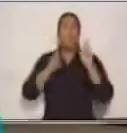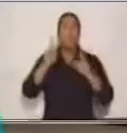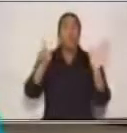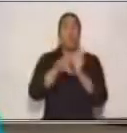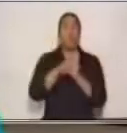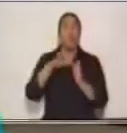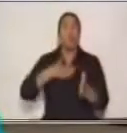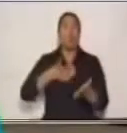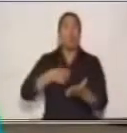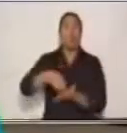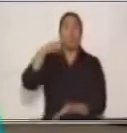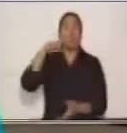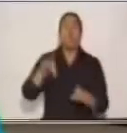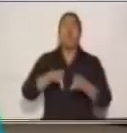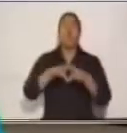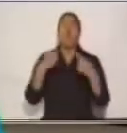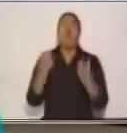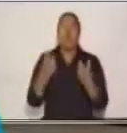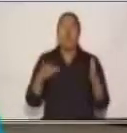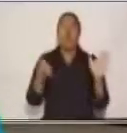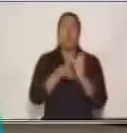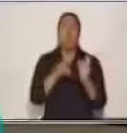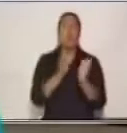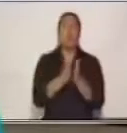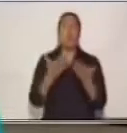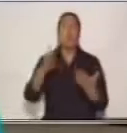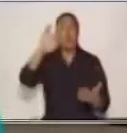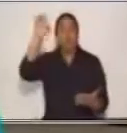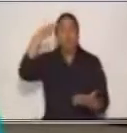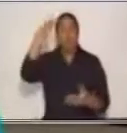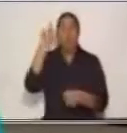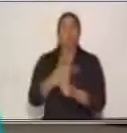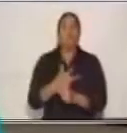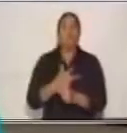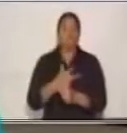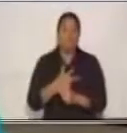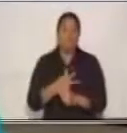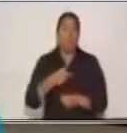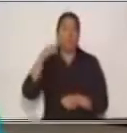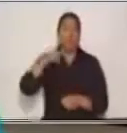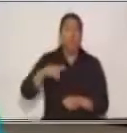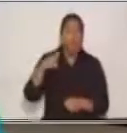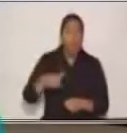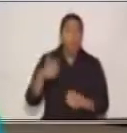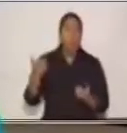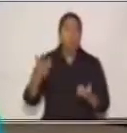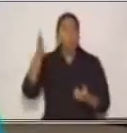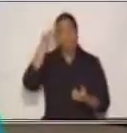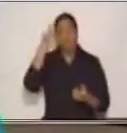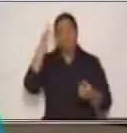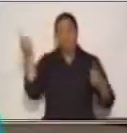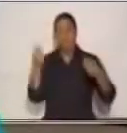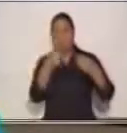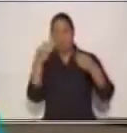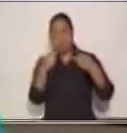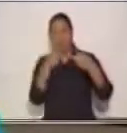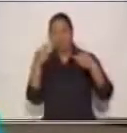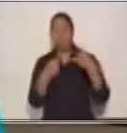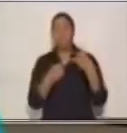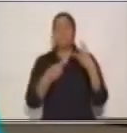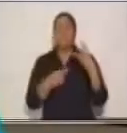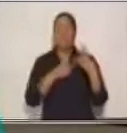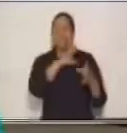encuentra desarrollada la Constitución Política de la República de Guatemala. Y hoy tenemos presente que son tres partes: la parte